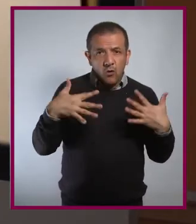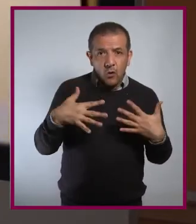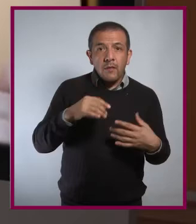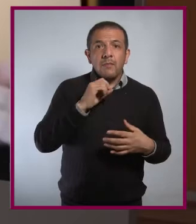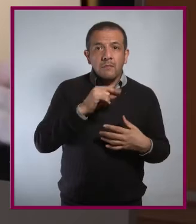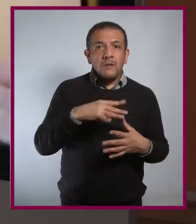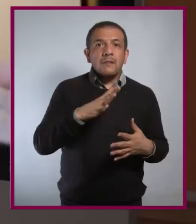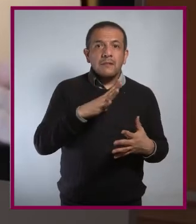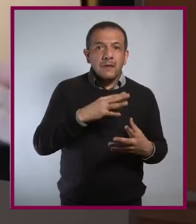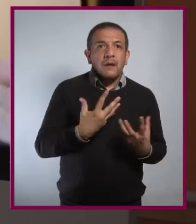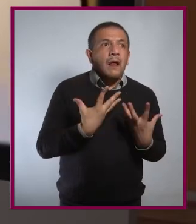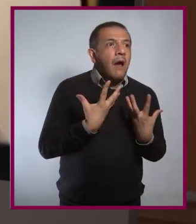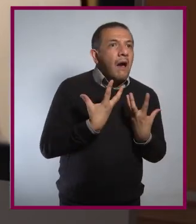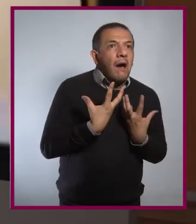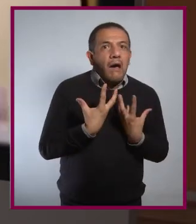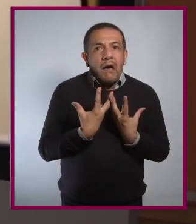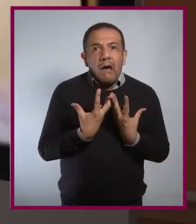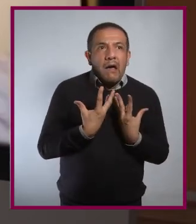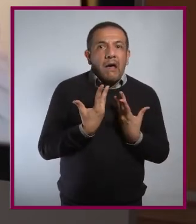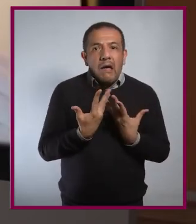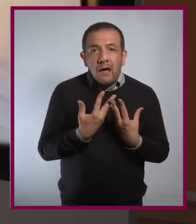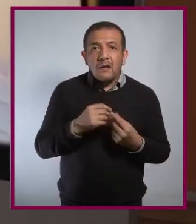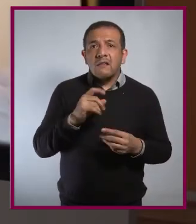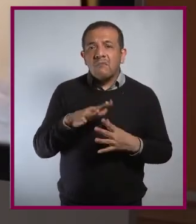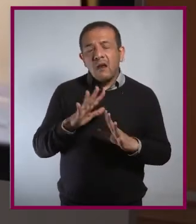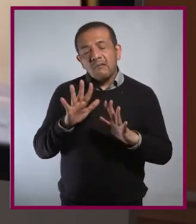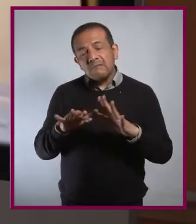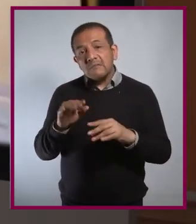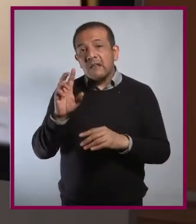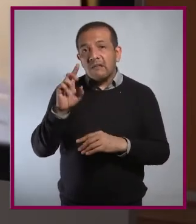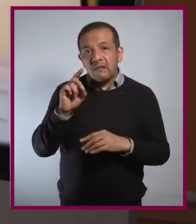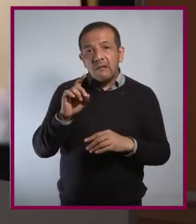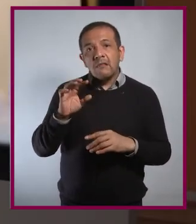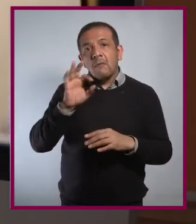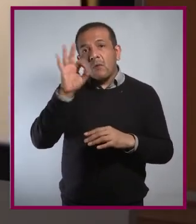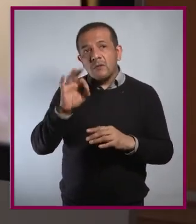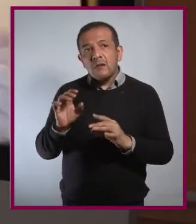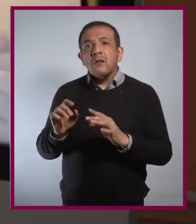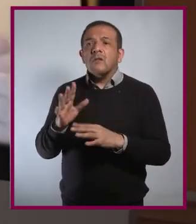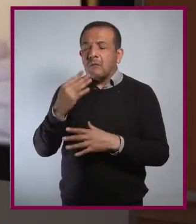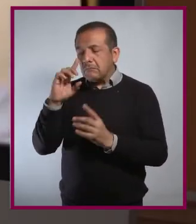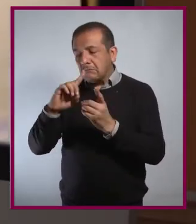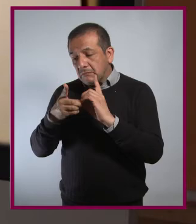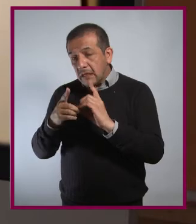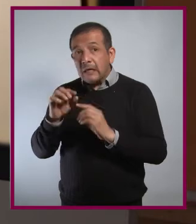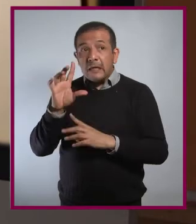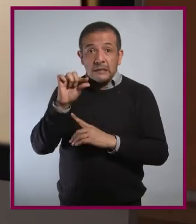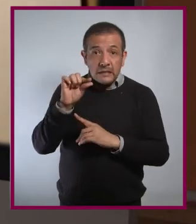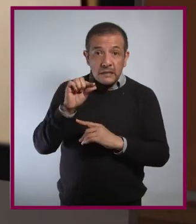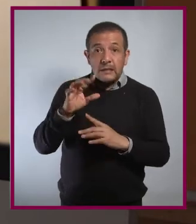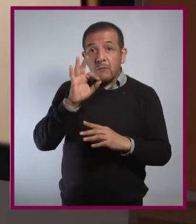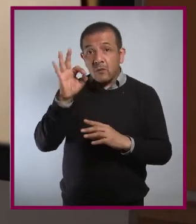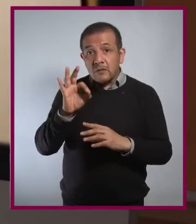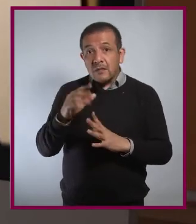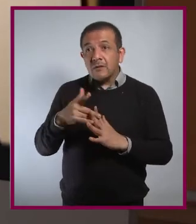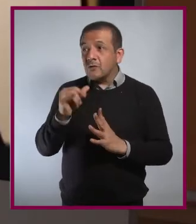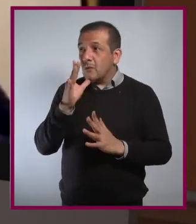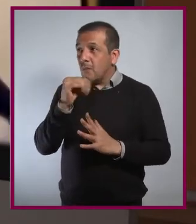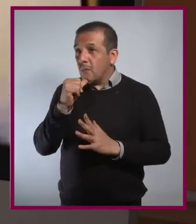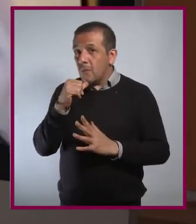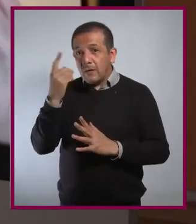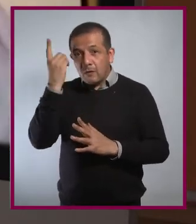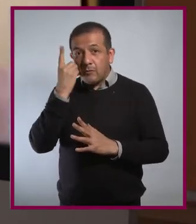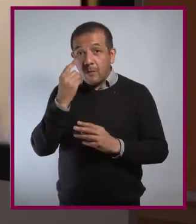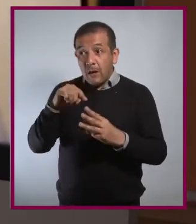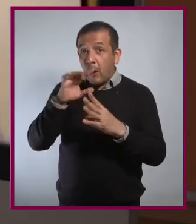dolor también tienen ansiedad, hasta el 30% tienen depresión y hasta el 70% tienen trastornos del sueño. Bueno, pero hay